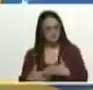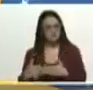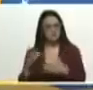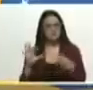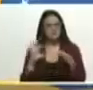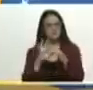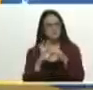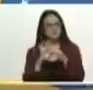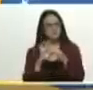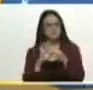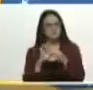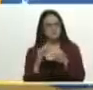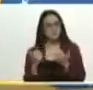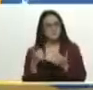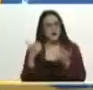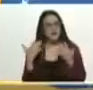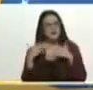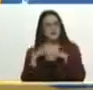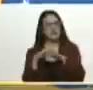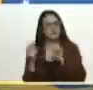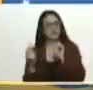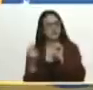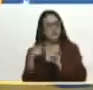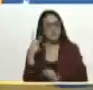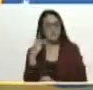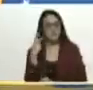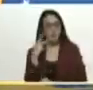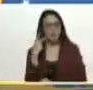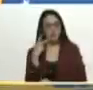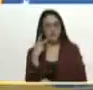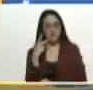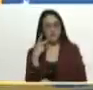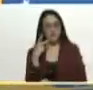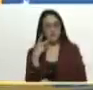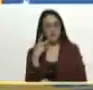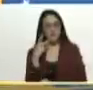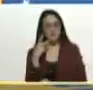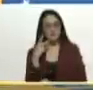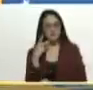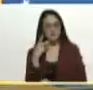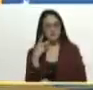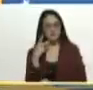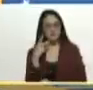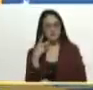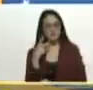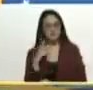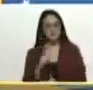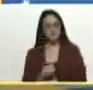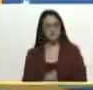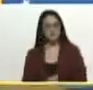hacia niveles mayores de integración y de diálogo político intra-Sudamérica.